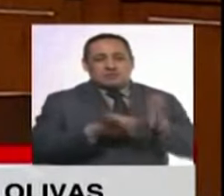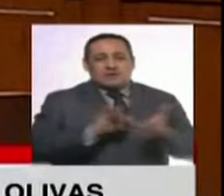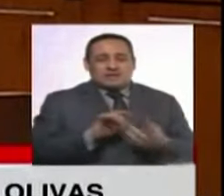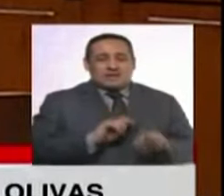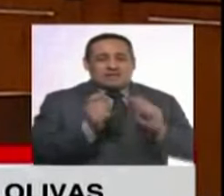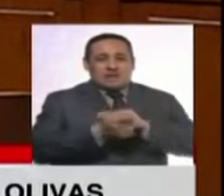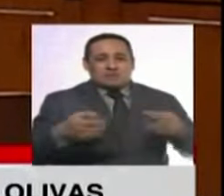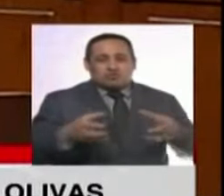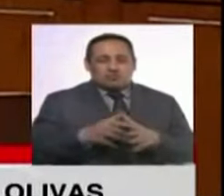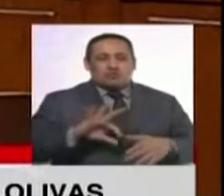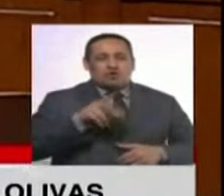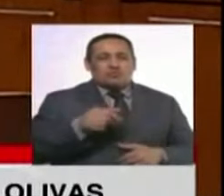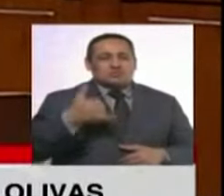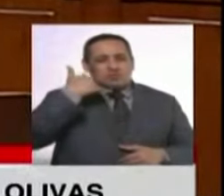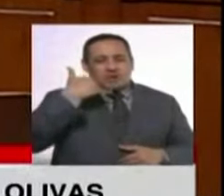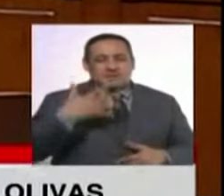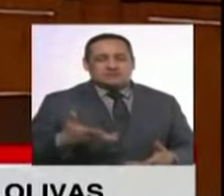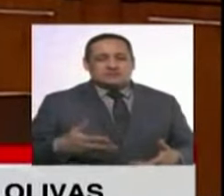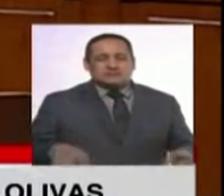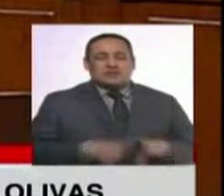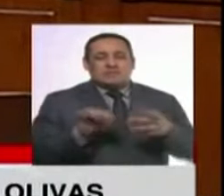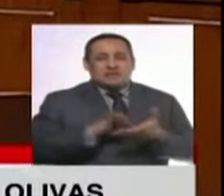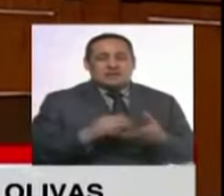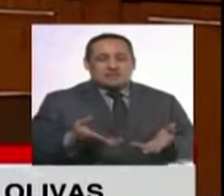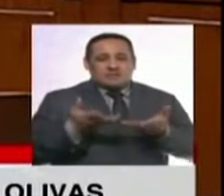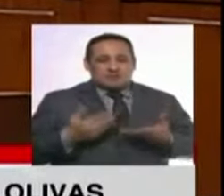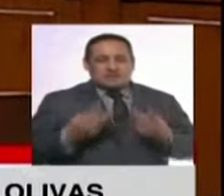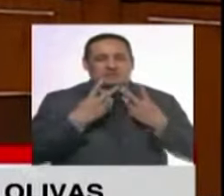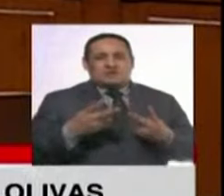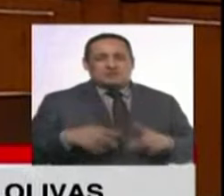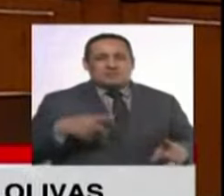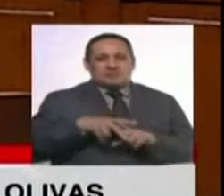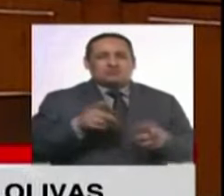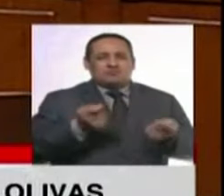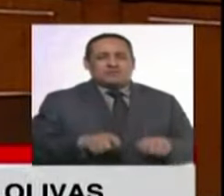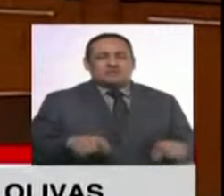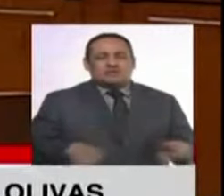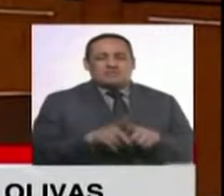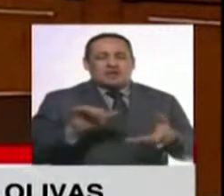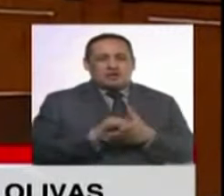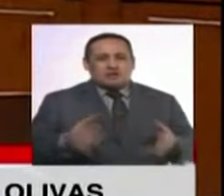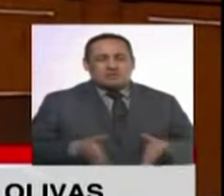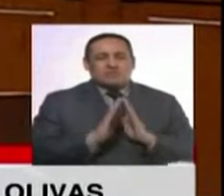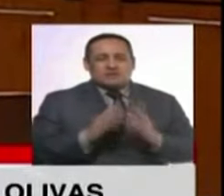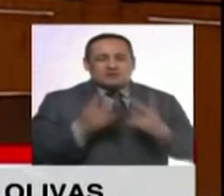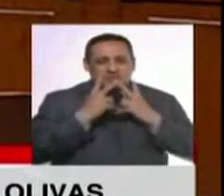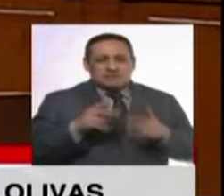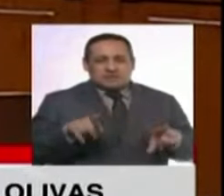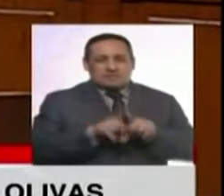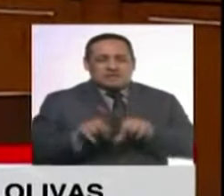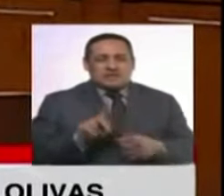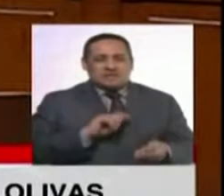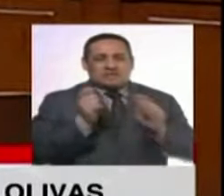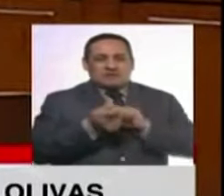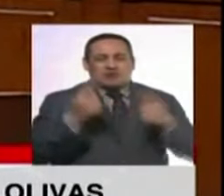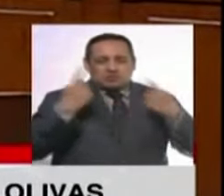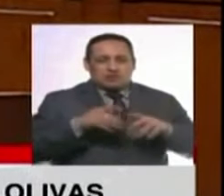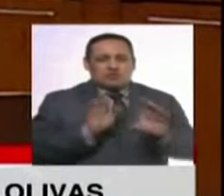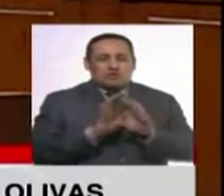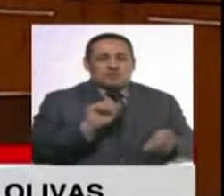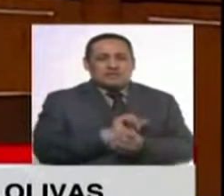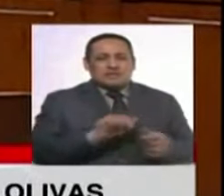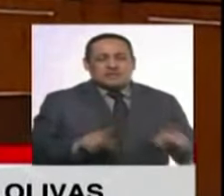dejame la norma de los sobre los robos celulares que son anteriormente era apenas suspendidas ahora voy a pedir que el cambio de la multiplicación del